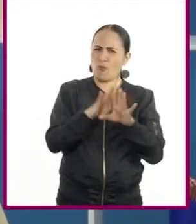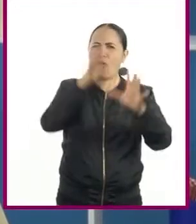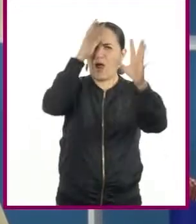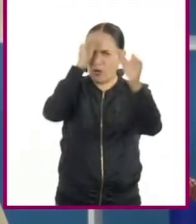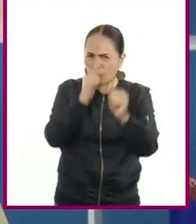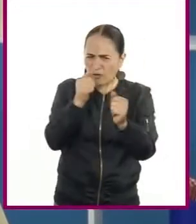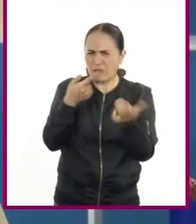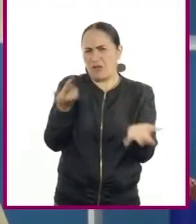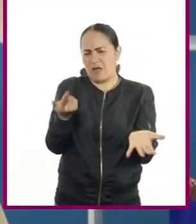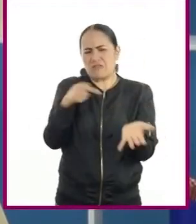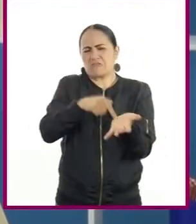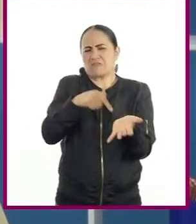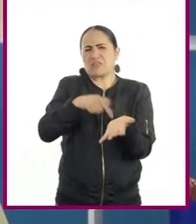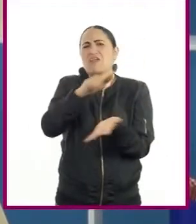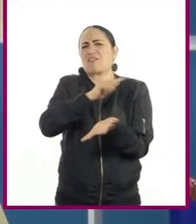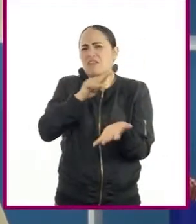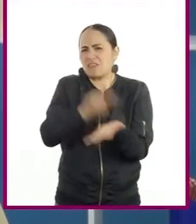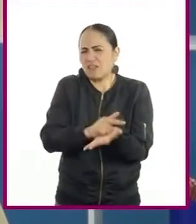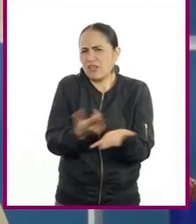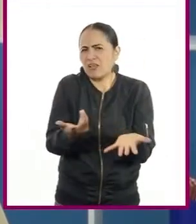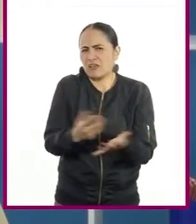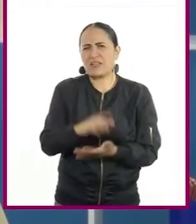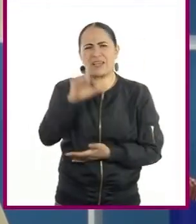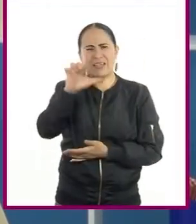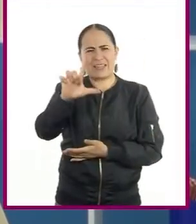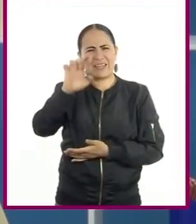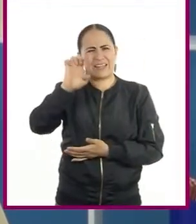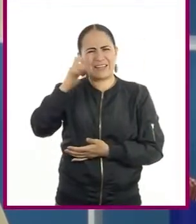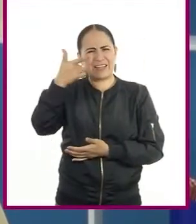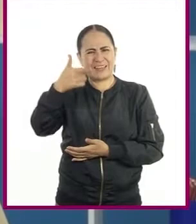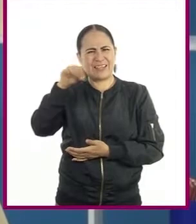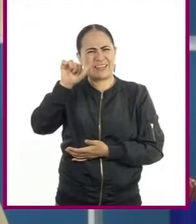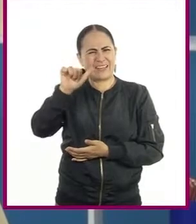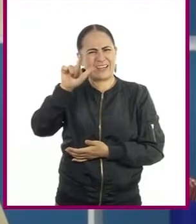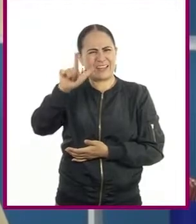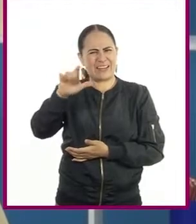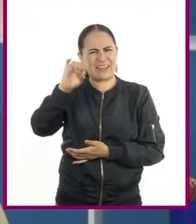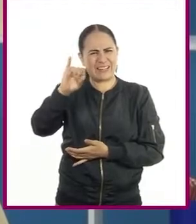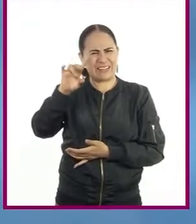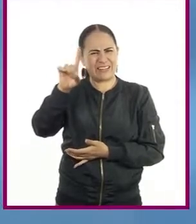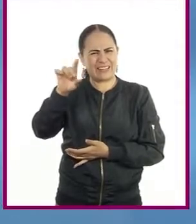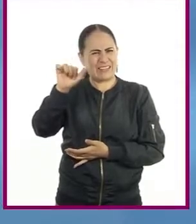legalidad? ¿Han oído el término? ¿Saben a qué se refiere?